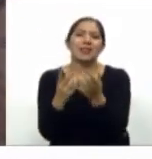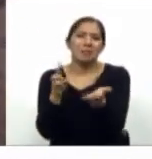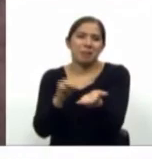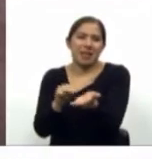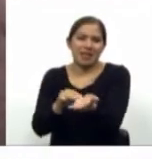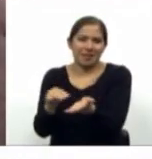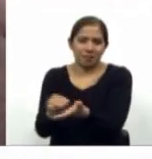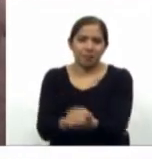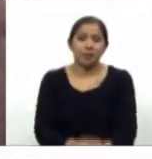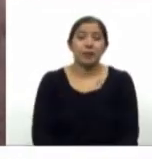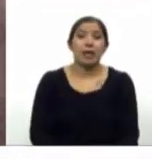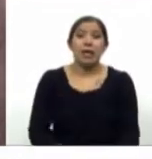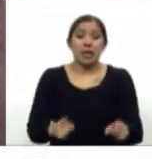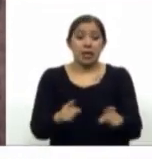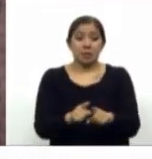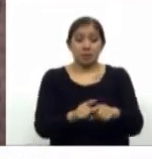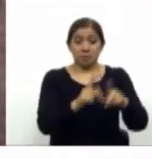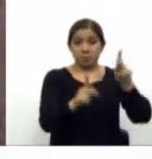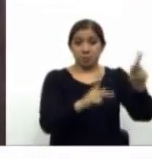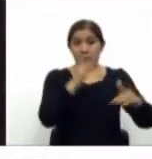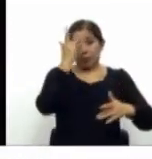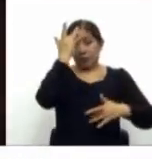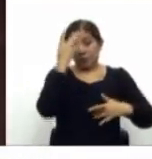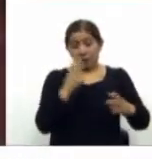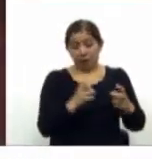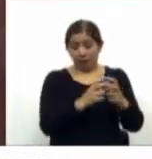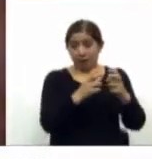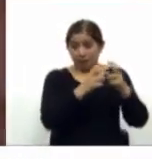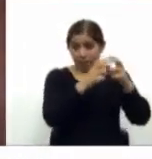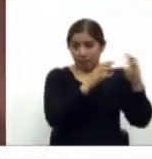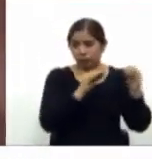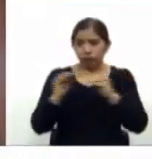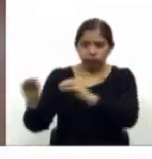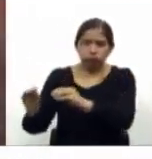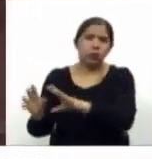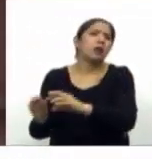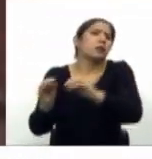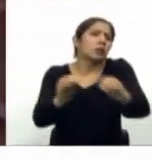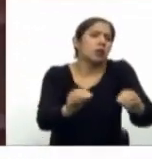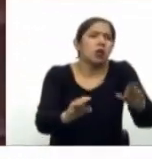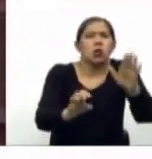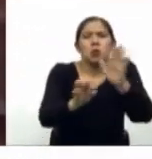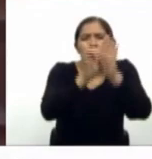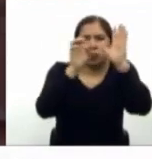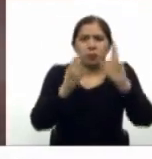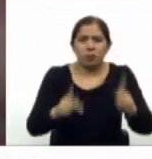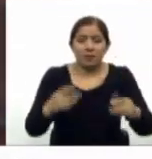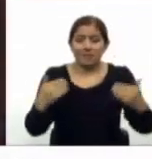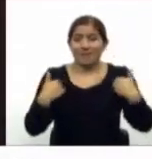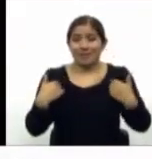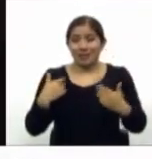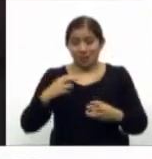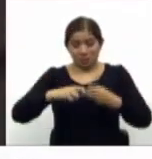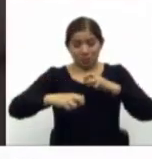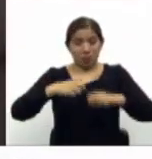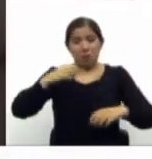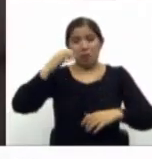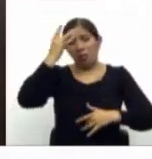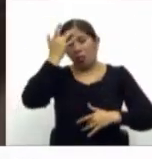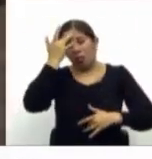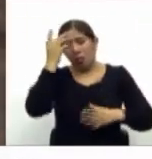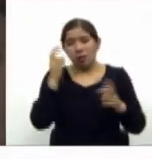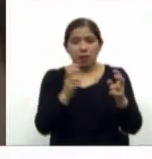de la referencia de pacientes con cáncer de todo el país, es decir, pacientes que padecen este problema de salud y que radican en